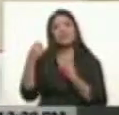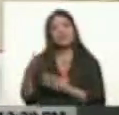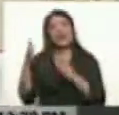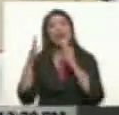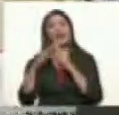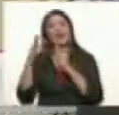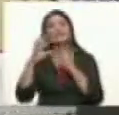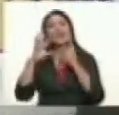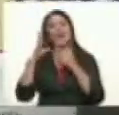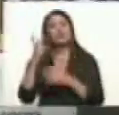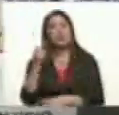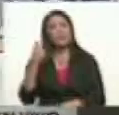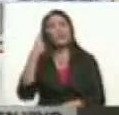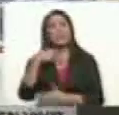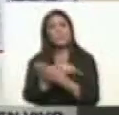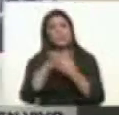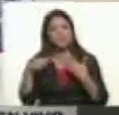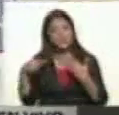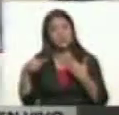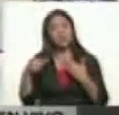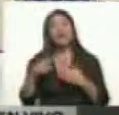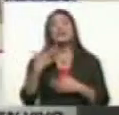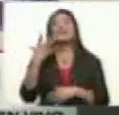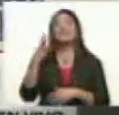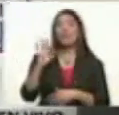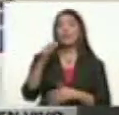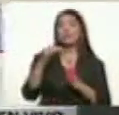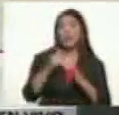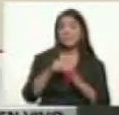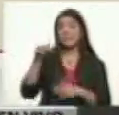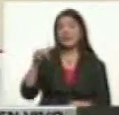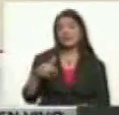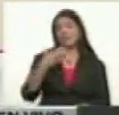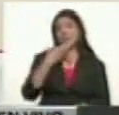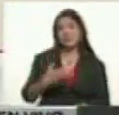1.000.000 y llegamos a las 50.000 en diciembre. Ya estamos en las 64.000. Gran misión.